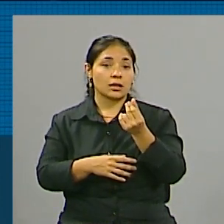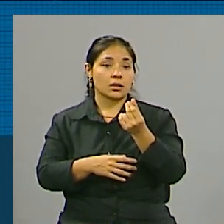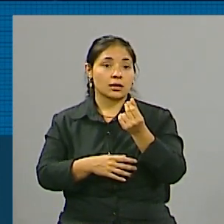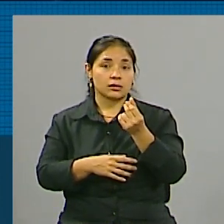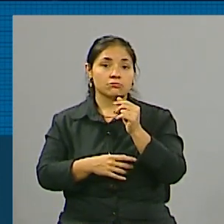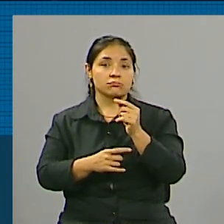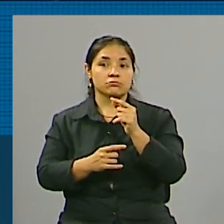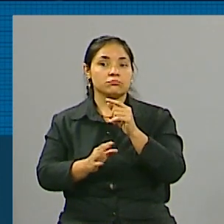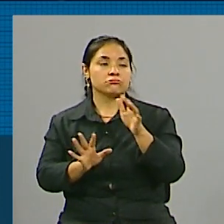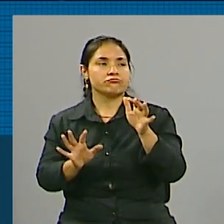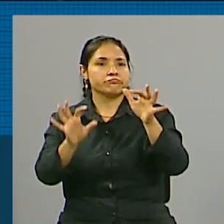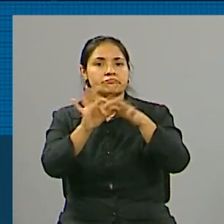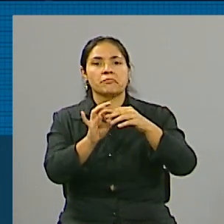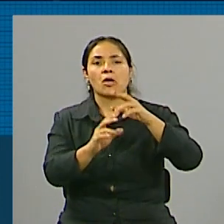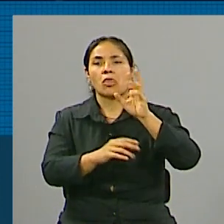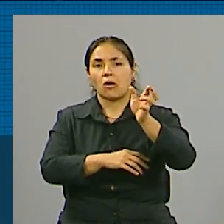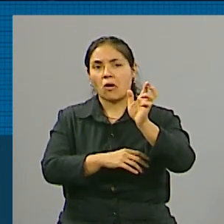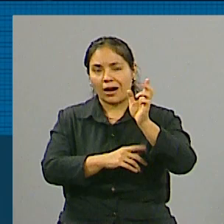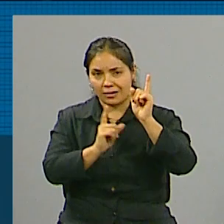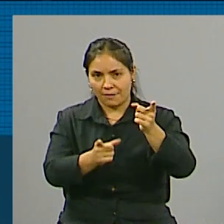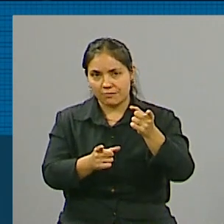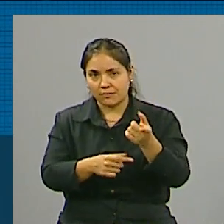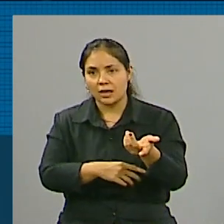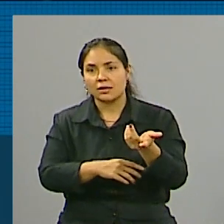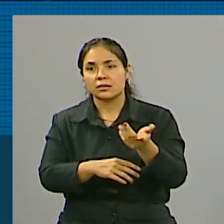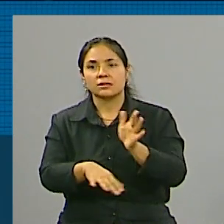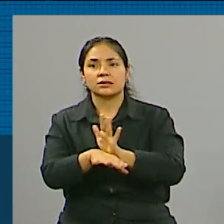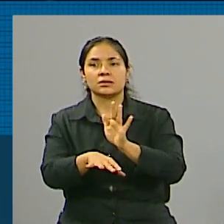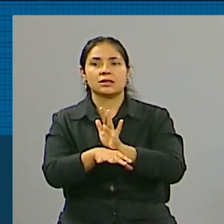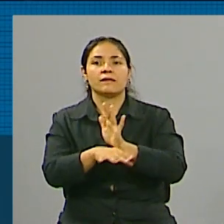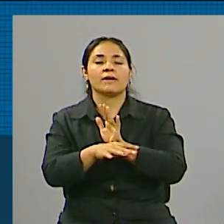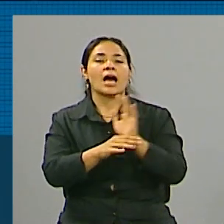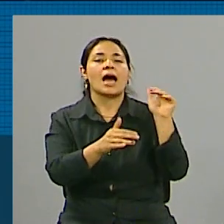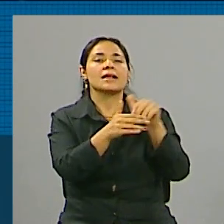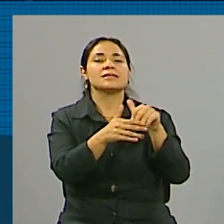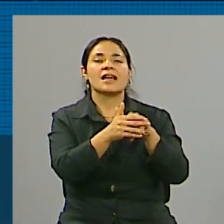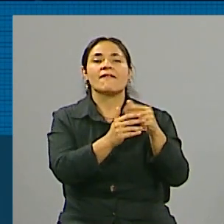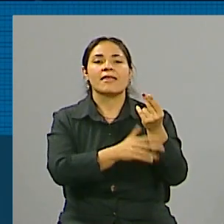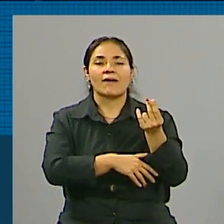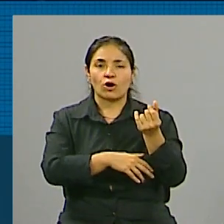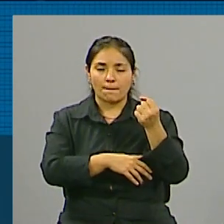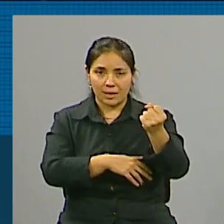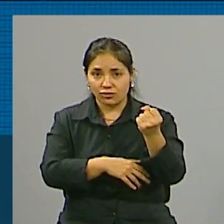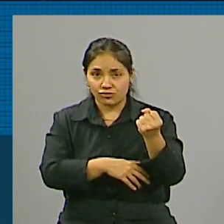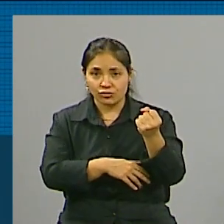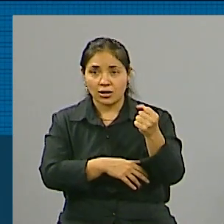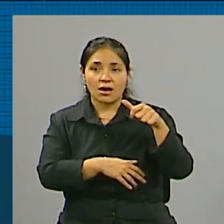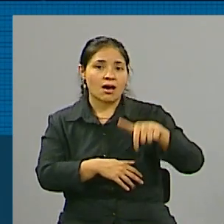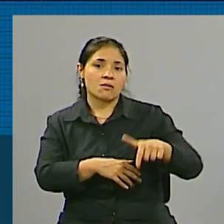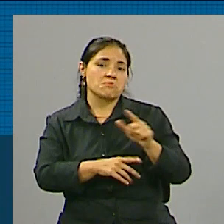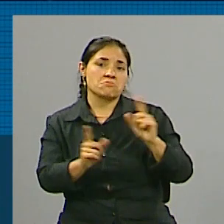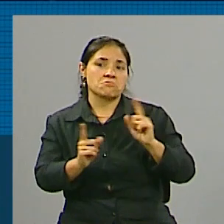este caso el dólar. Particularmente estamos hablando de la reserva de valor que debería cumplir el peso y que en este momento no la está